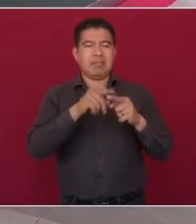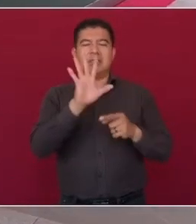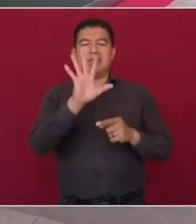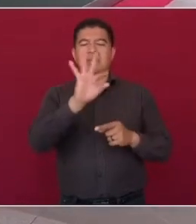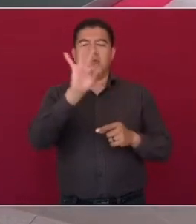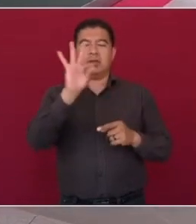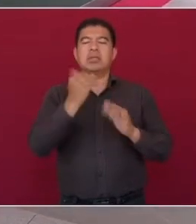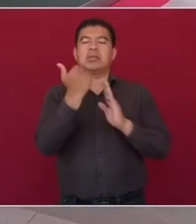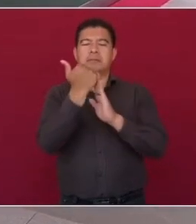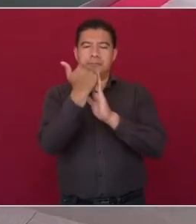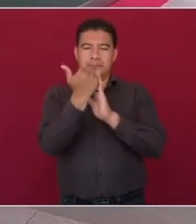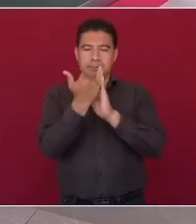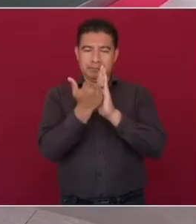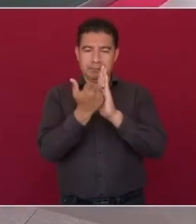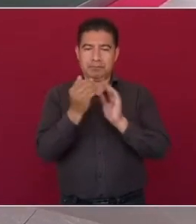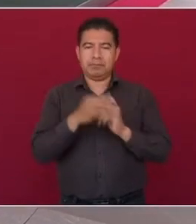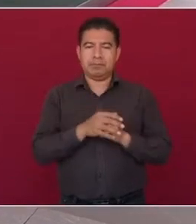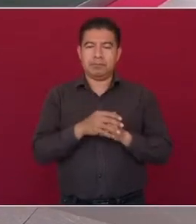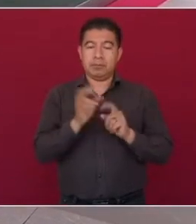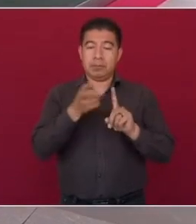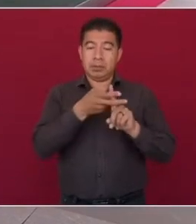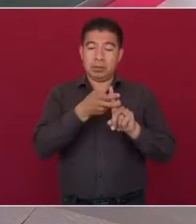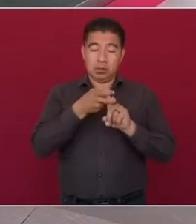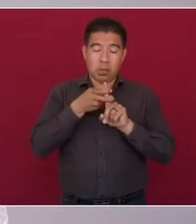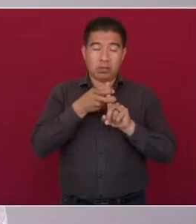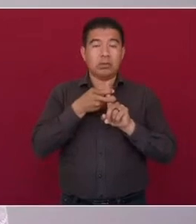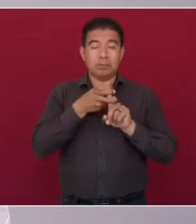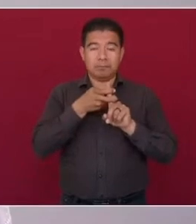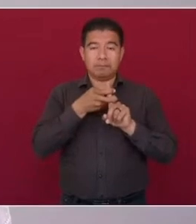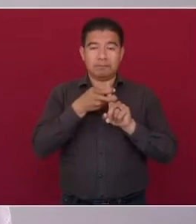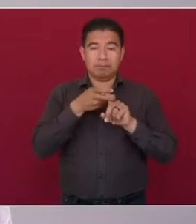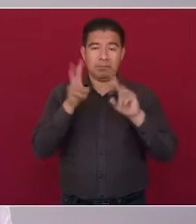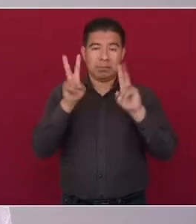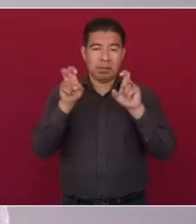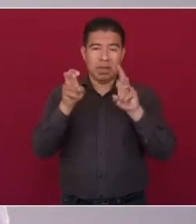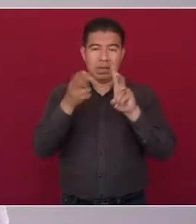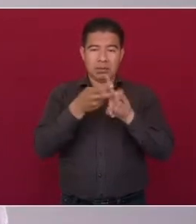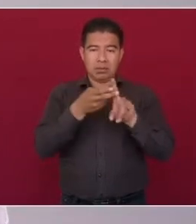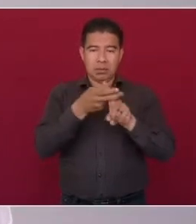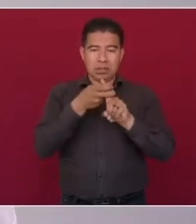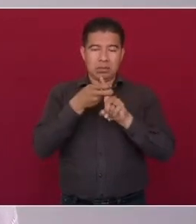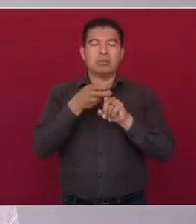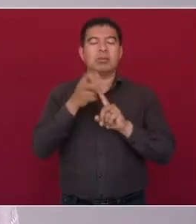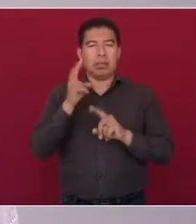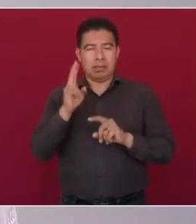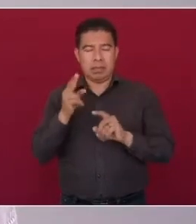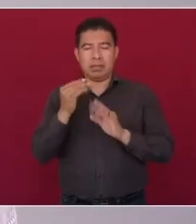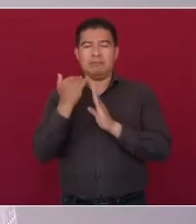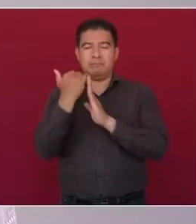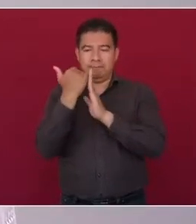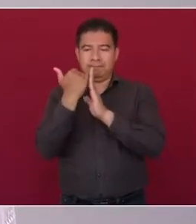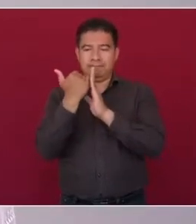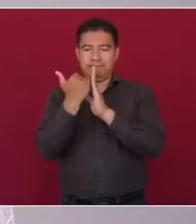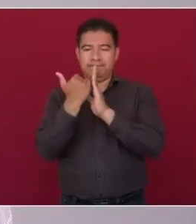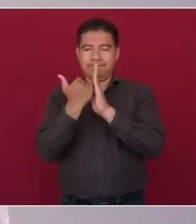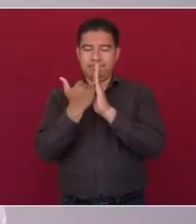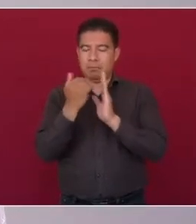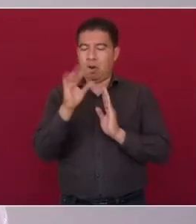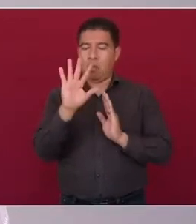5%. El secuestro se ha reducido